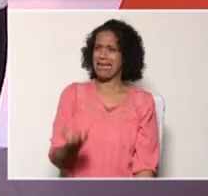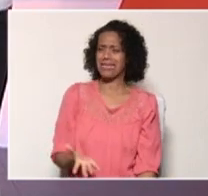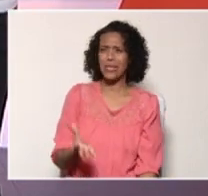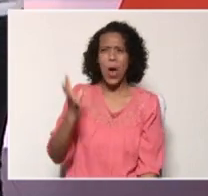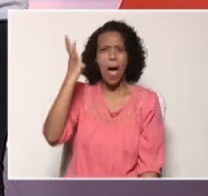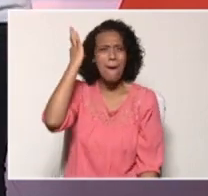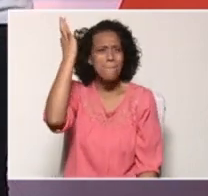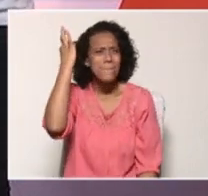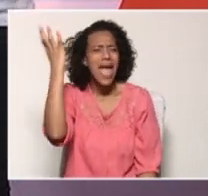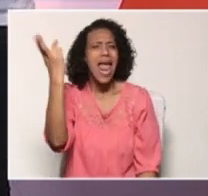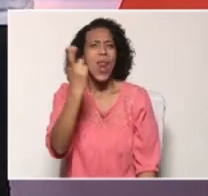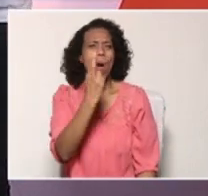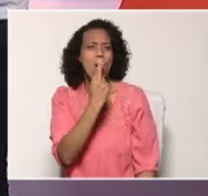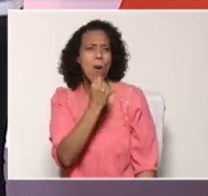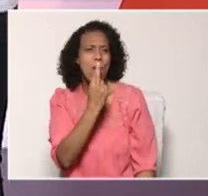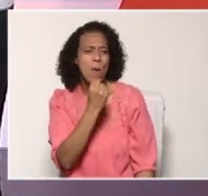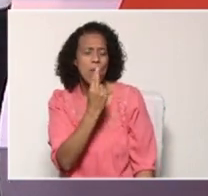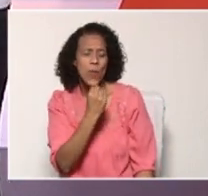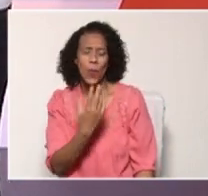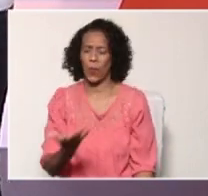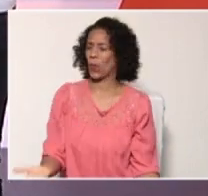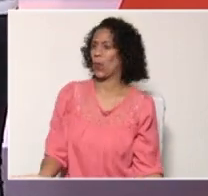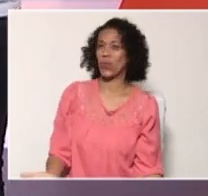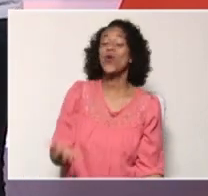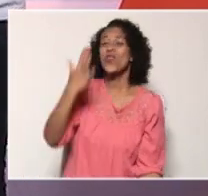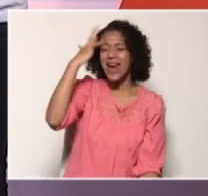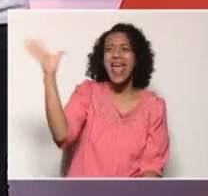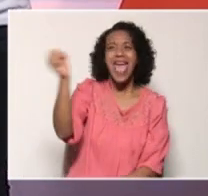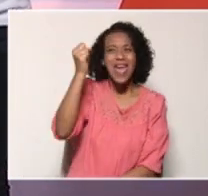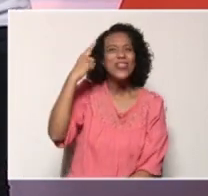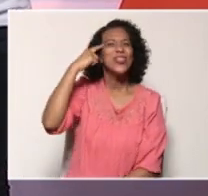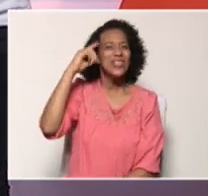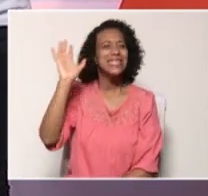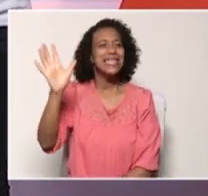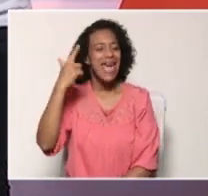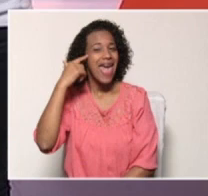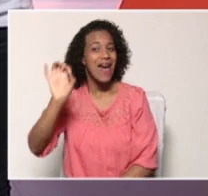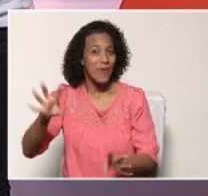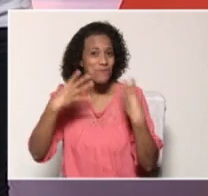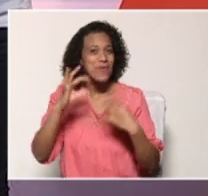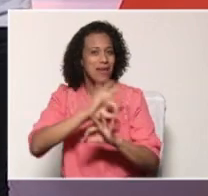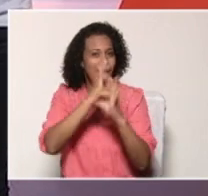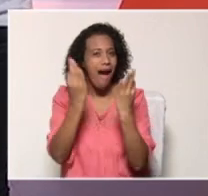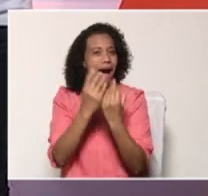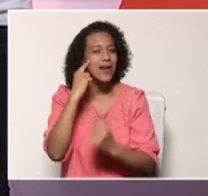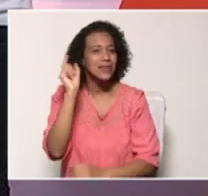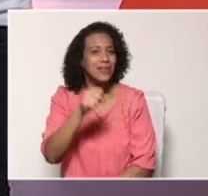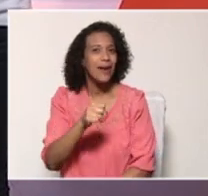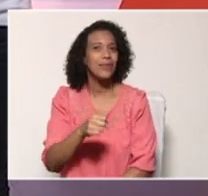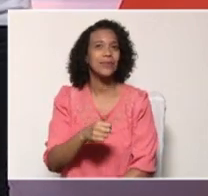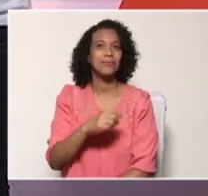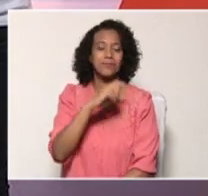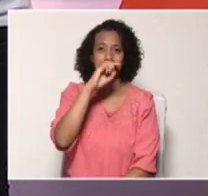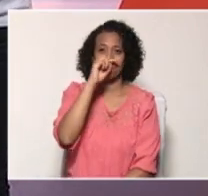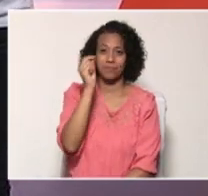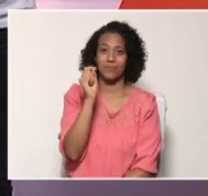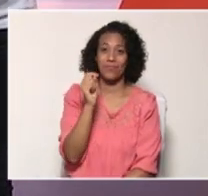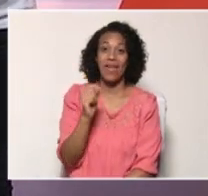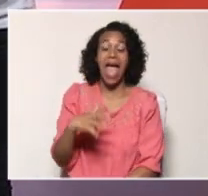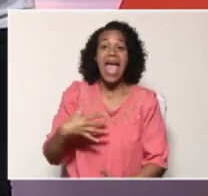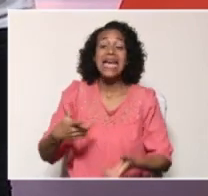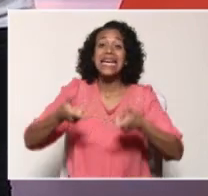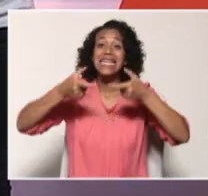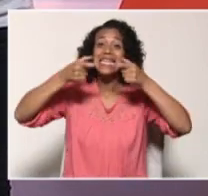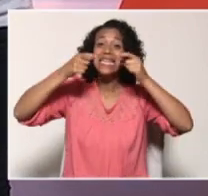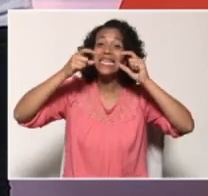Ay, Dios. Vamos a darle un espacio. Ya creo saber cuál es. Sí, yo creo que ya la familia. Muy bien, es el